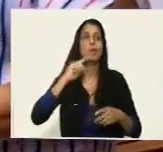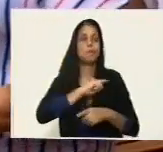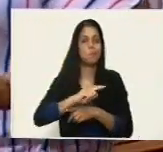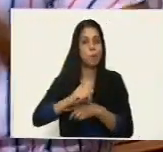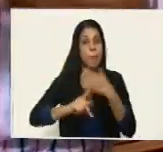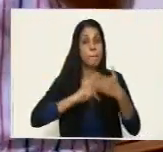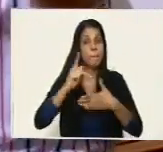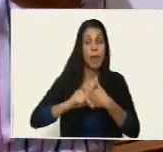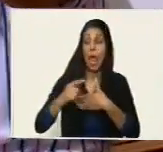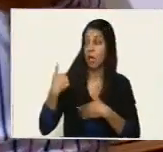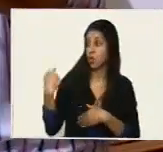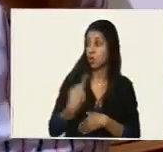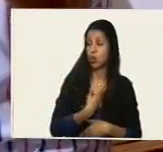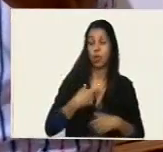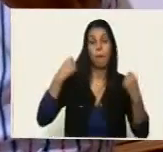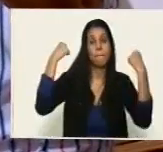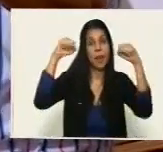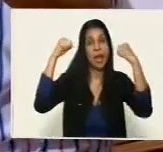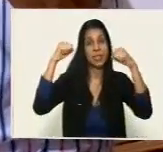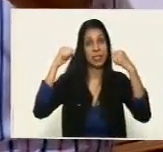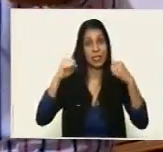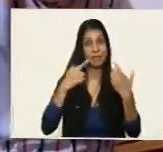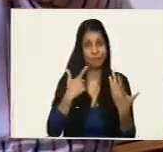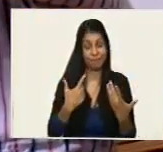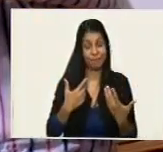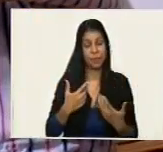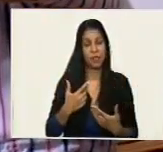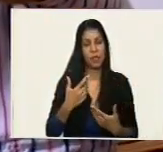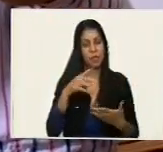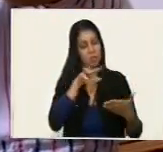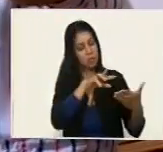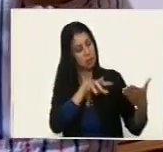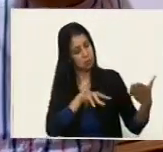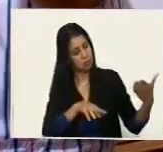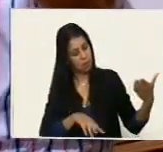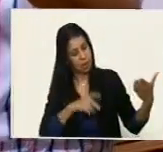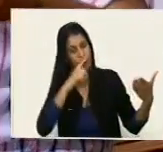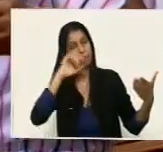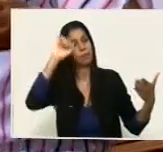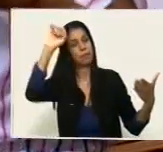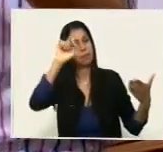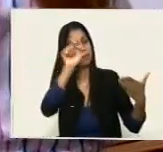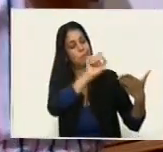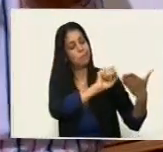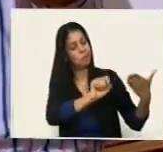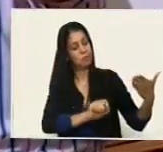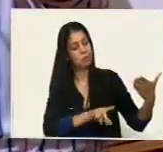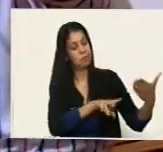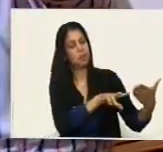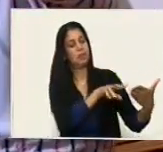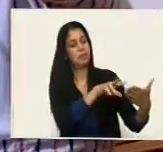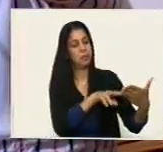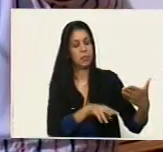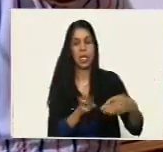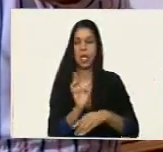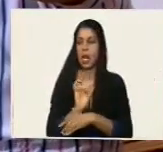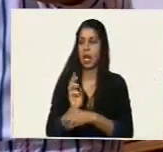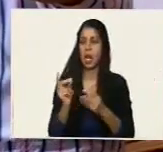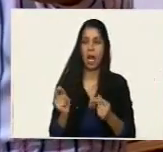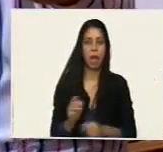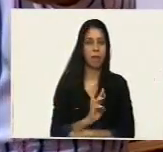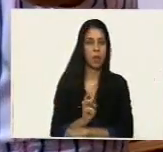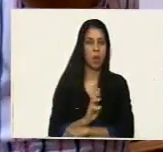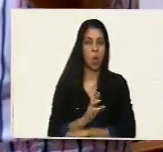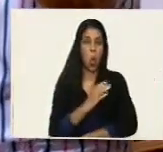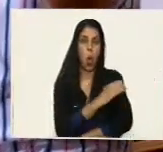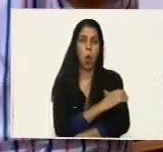Ahorita, inmediatamente, nosotros leíamos el documento del presidente y decía a la derecha con los